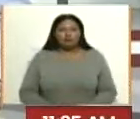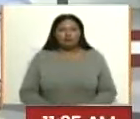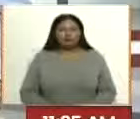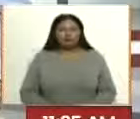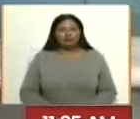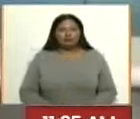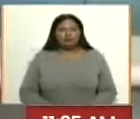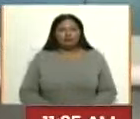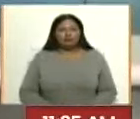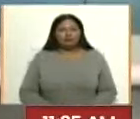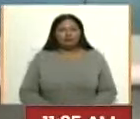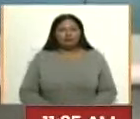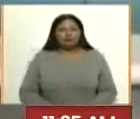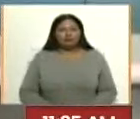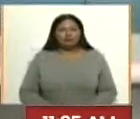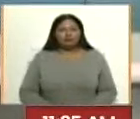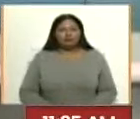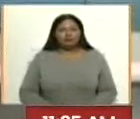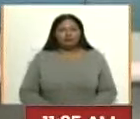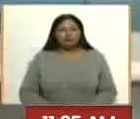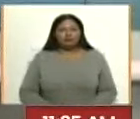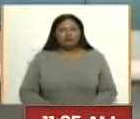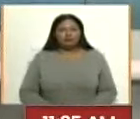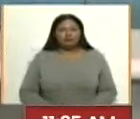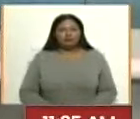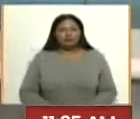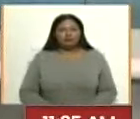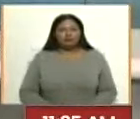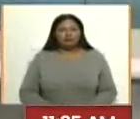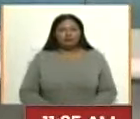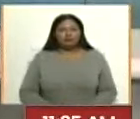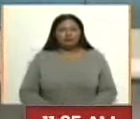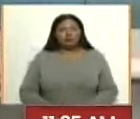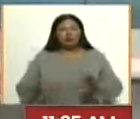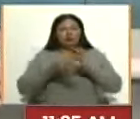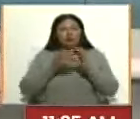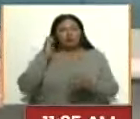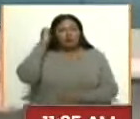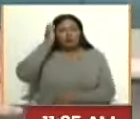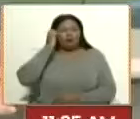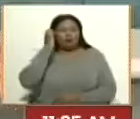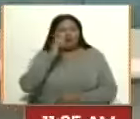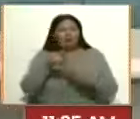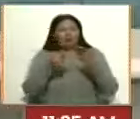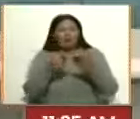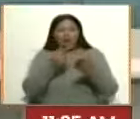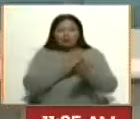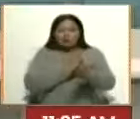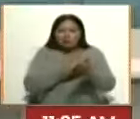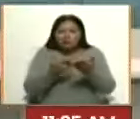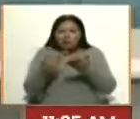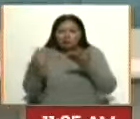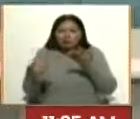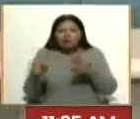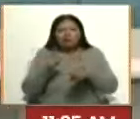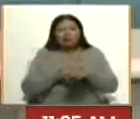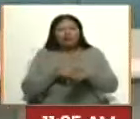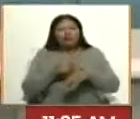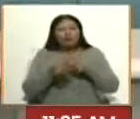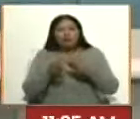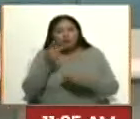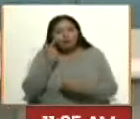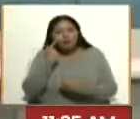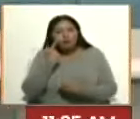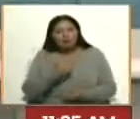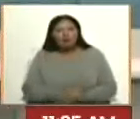justamente lo destaca acá el comunicado. La Unión Europea estuvo hace no tanto tiempo, digamos, como observador en el